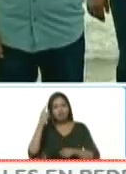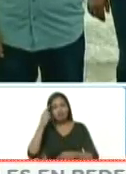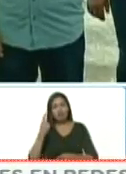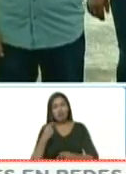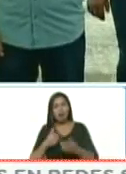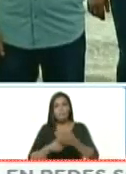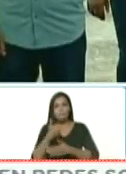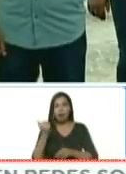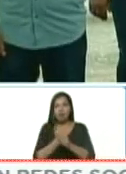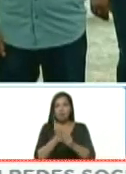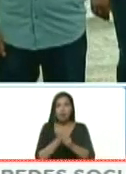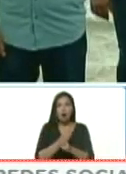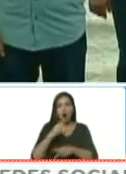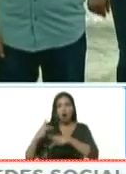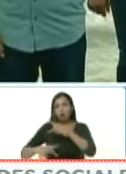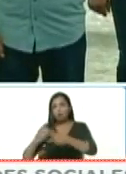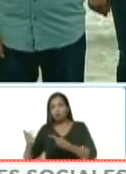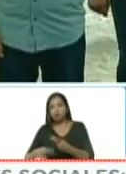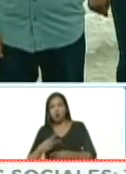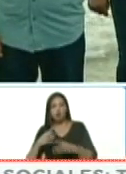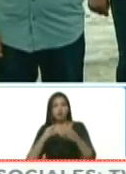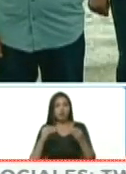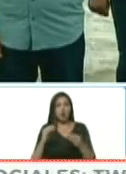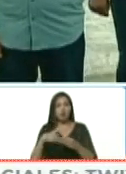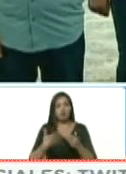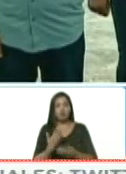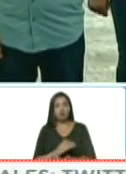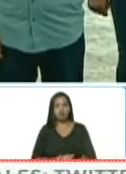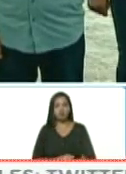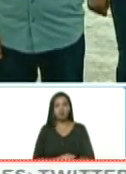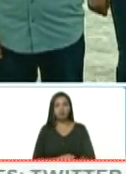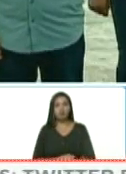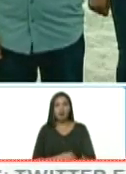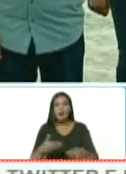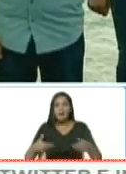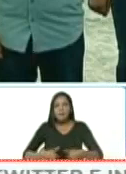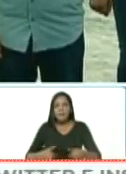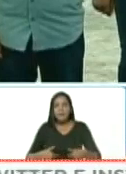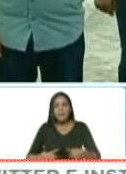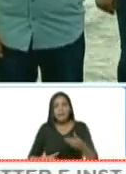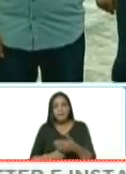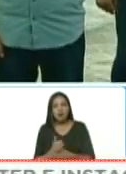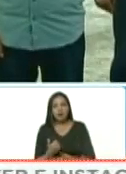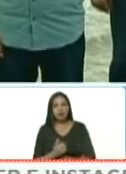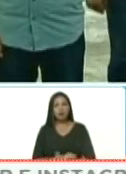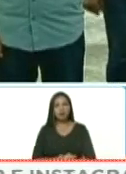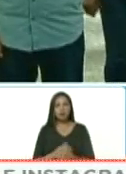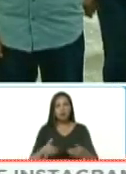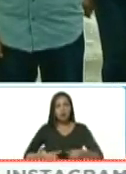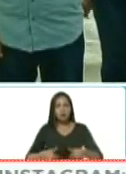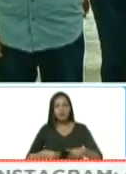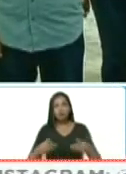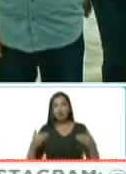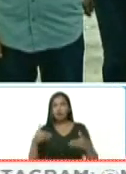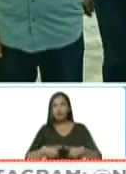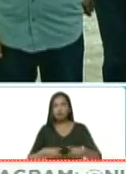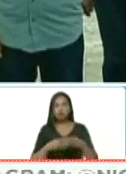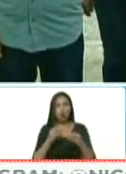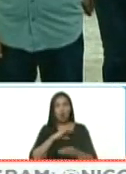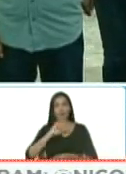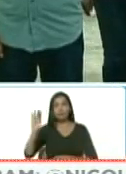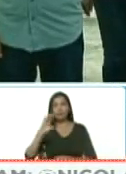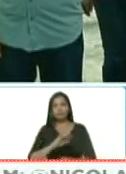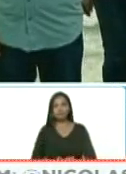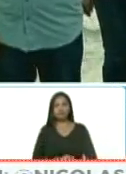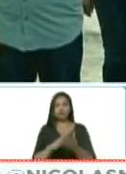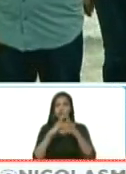trabajo, en la producción, en la productividad, en la dedicación, en el sacrificio, en el esfuerzo por el país,